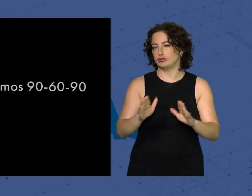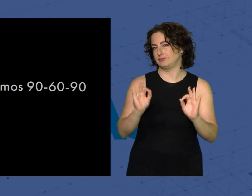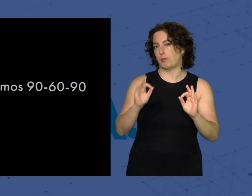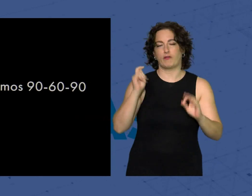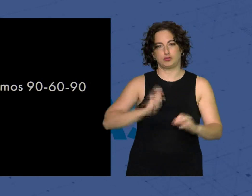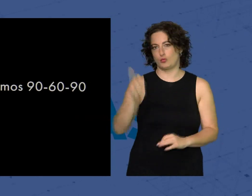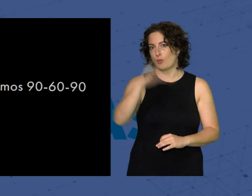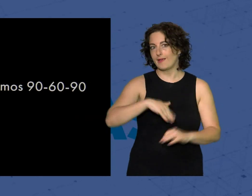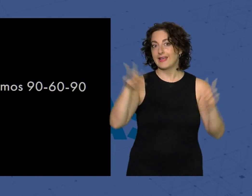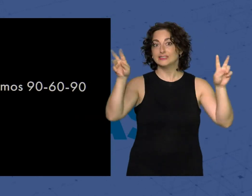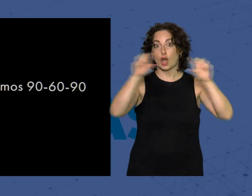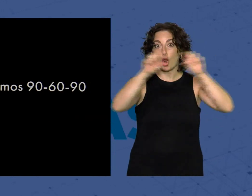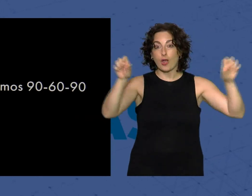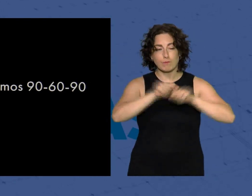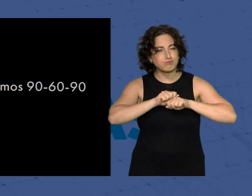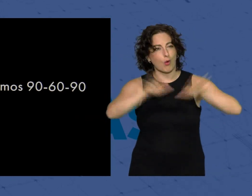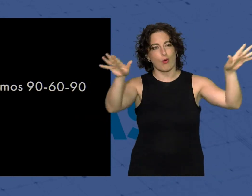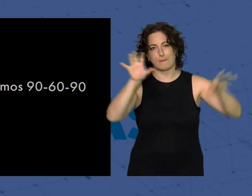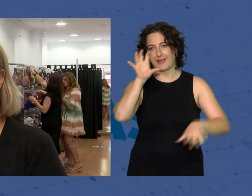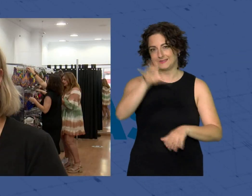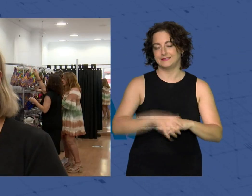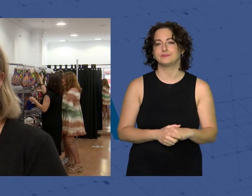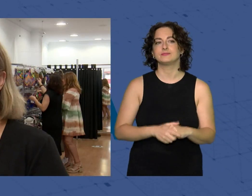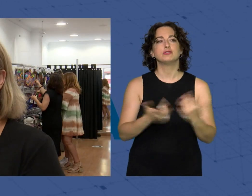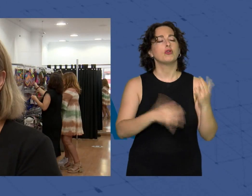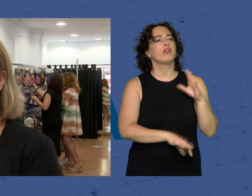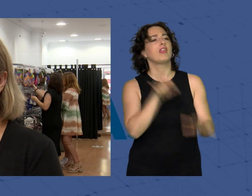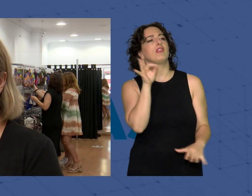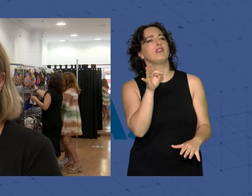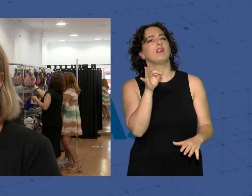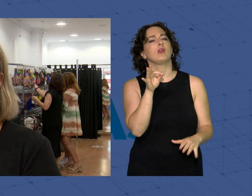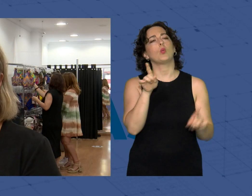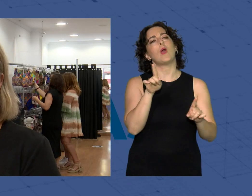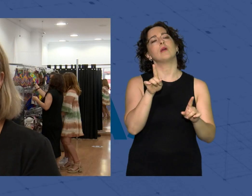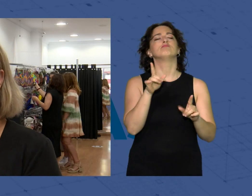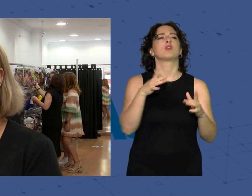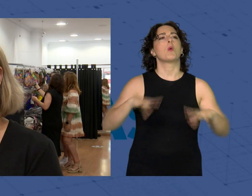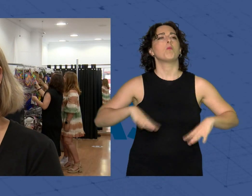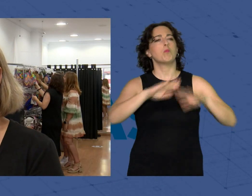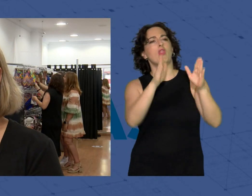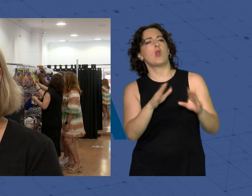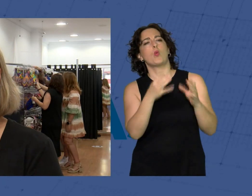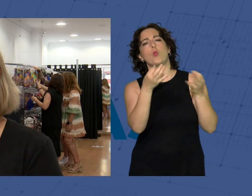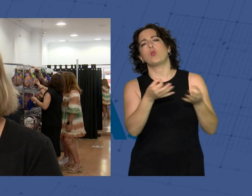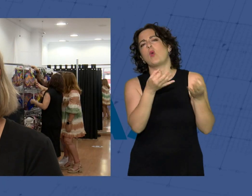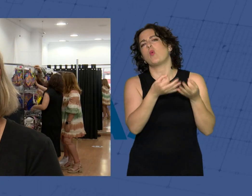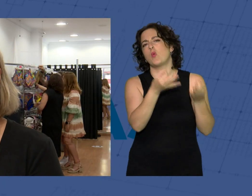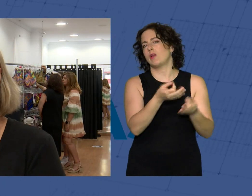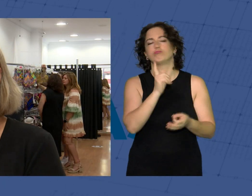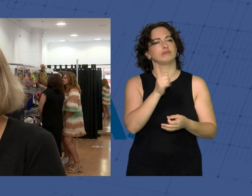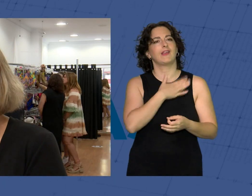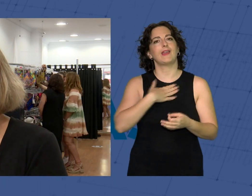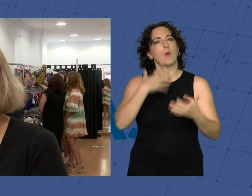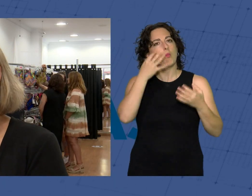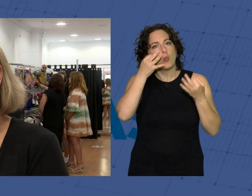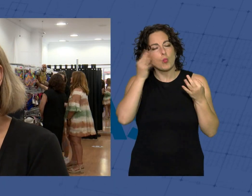eslogan de la tienda ha llegado a todo el país. Decidí que no quería las típicas modelos que se pueden contratar en cualquier sitio, quería mujeres reales de estas